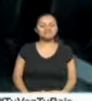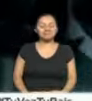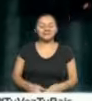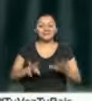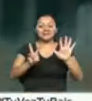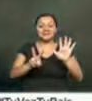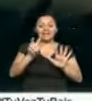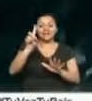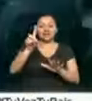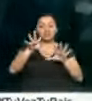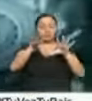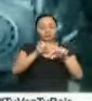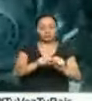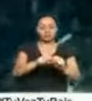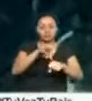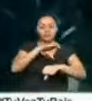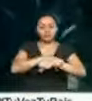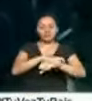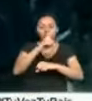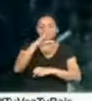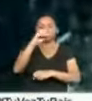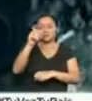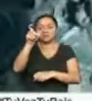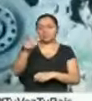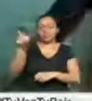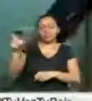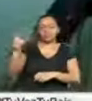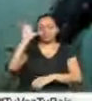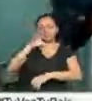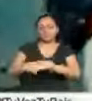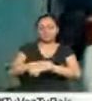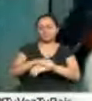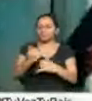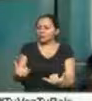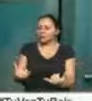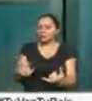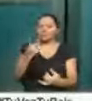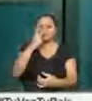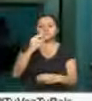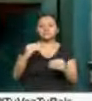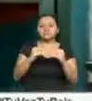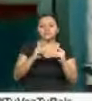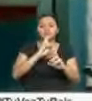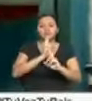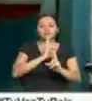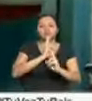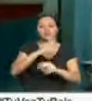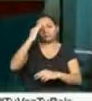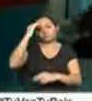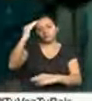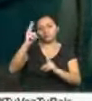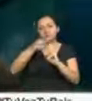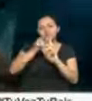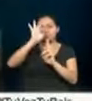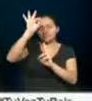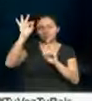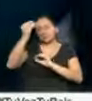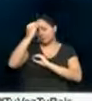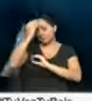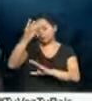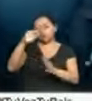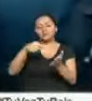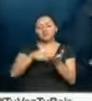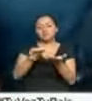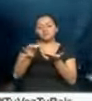71 allanamientos y más de 100 personas detenidas por delito flagrante también son parte de los resultados obtenidos por la Policía Nacional de